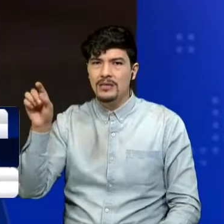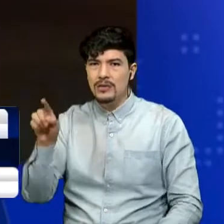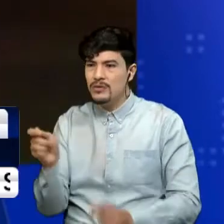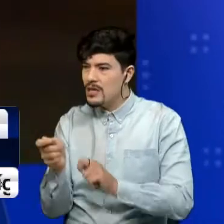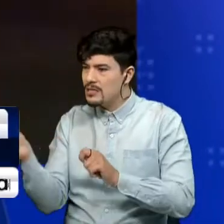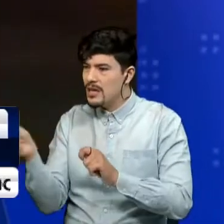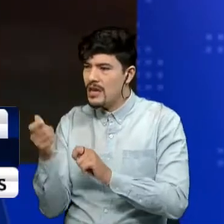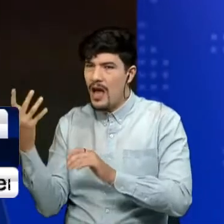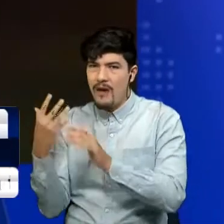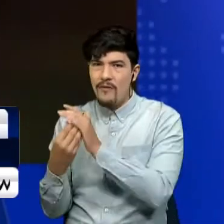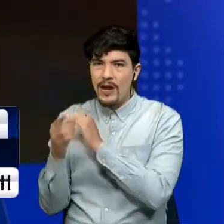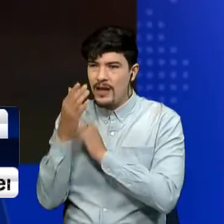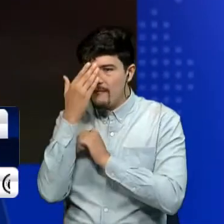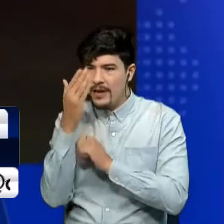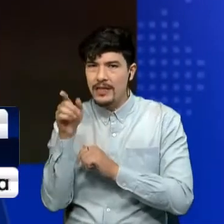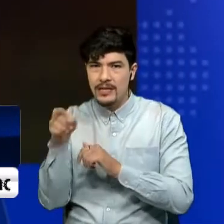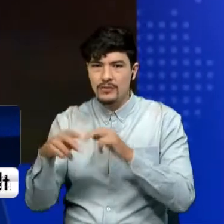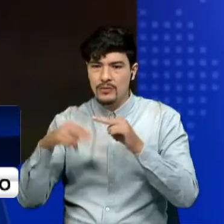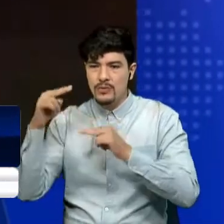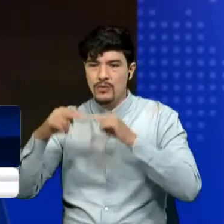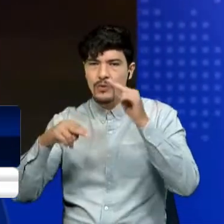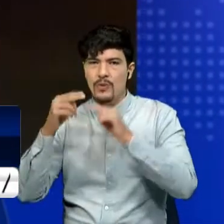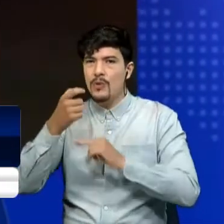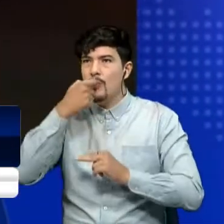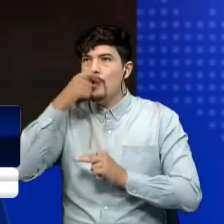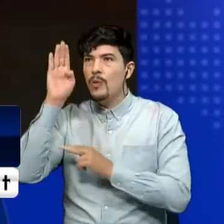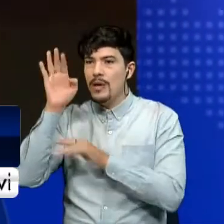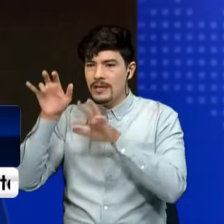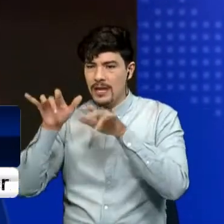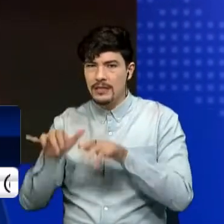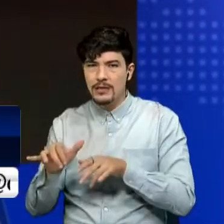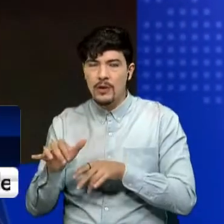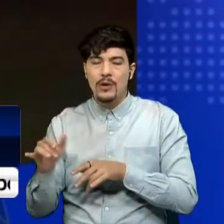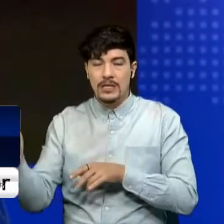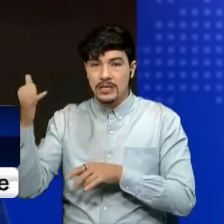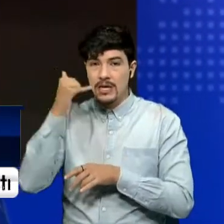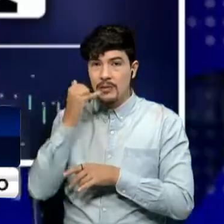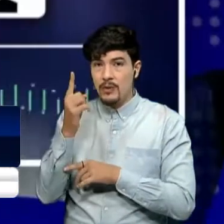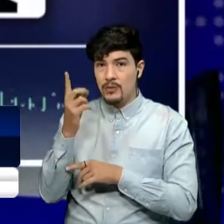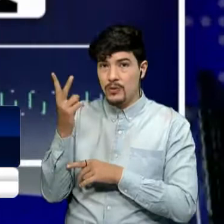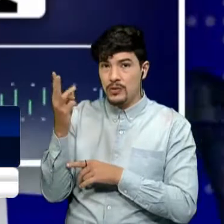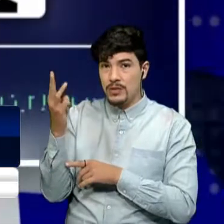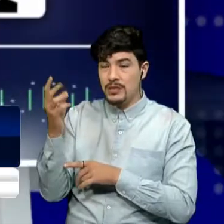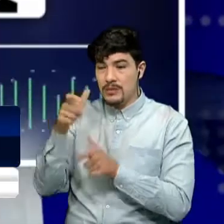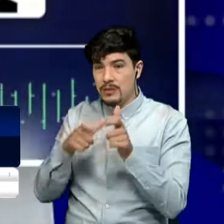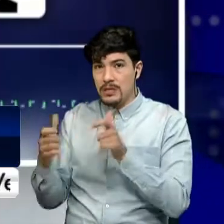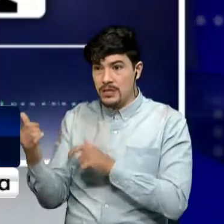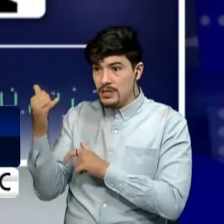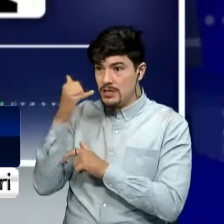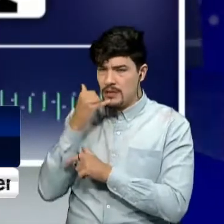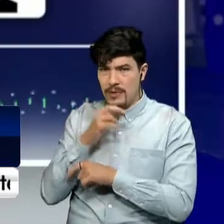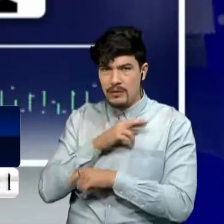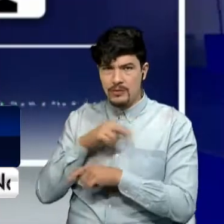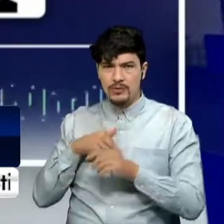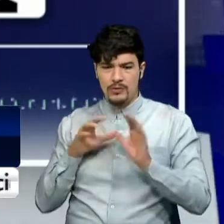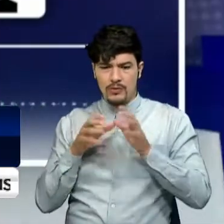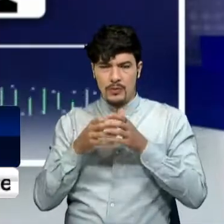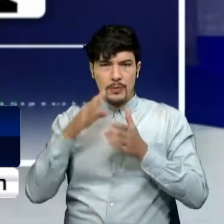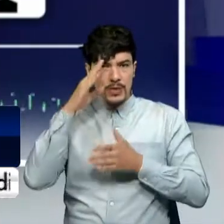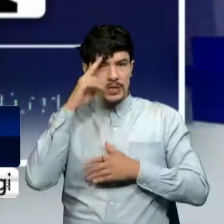Tránsito. Recibimos la llamada por el 123, llega el cuadrante, se toman las medidas pertinentes con el grupo de antiexplosivos y se